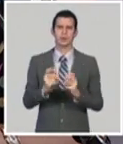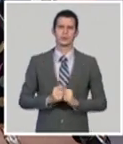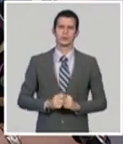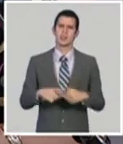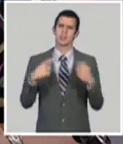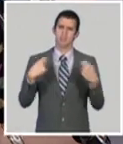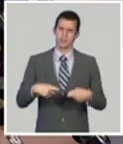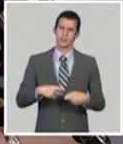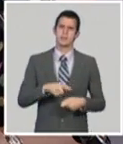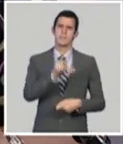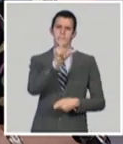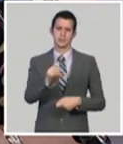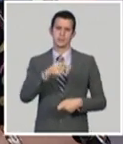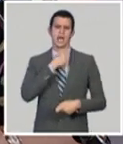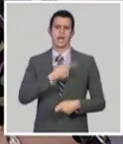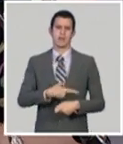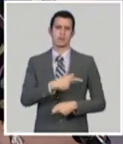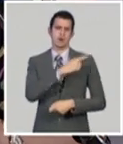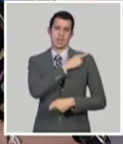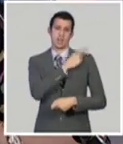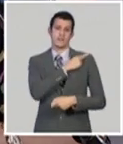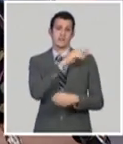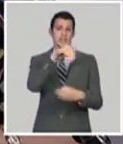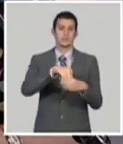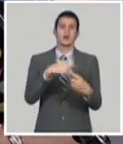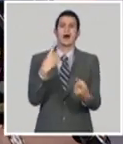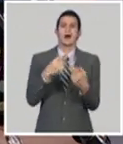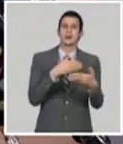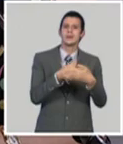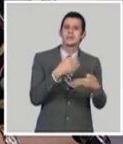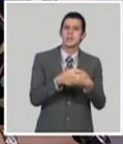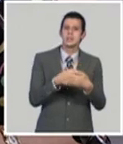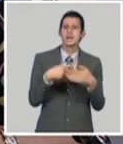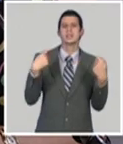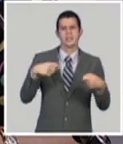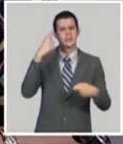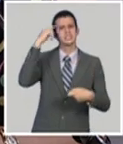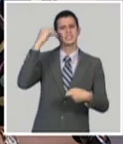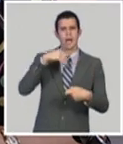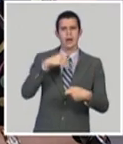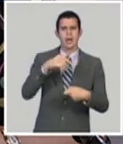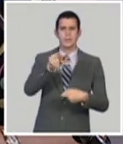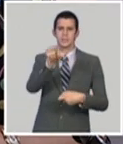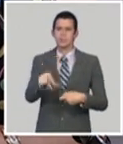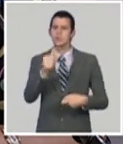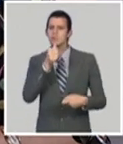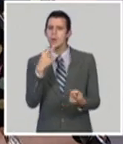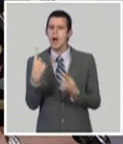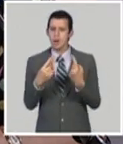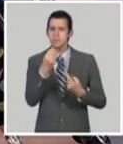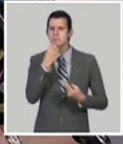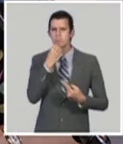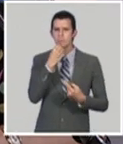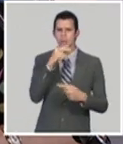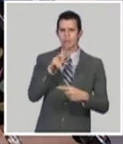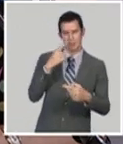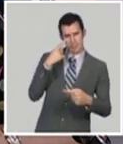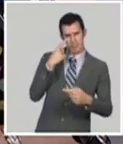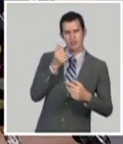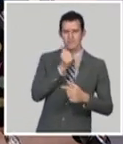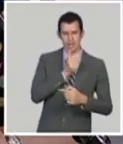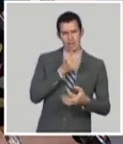necesario también puedes argumentar y explicar a los trabajadores explicarle a la